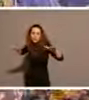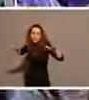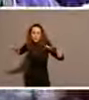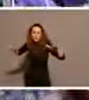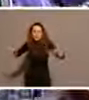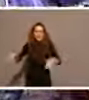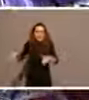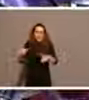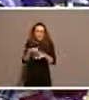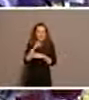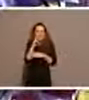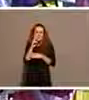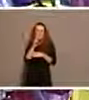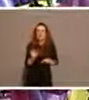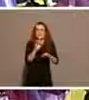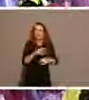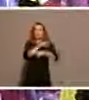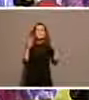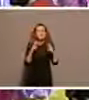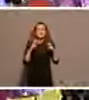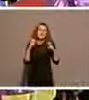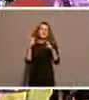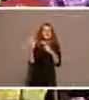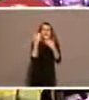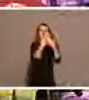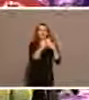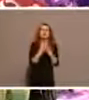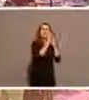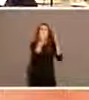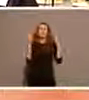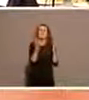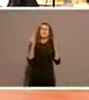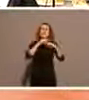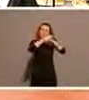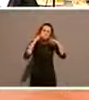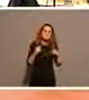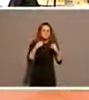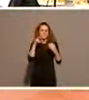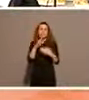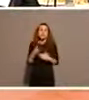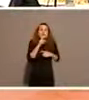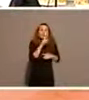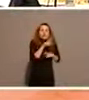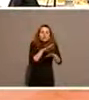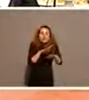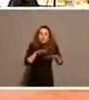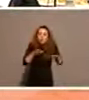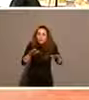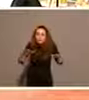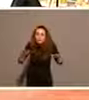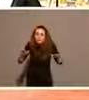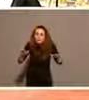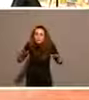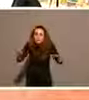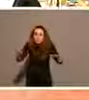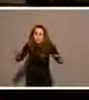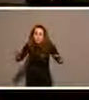La calle no la veo y de fea no me muevo, aunque sea carnaval, y no le repito más, ni una voz quiero